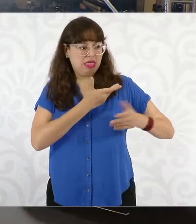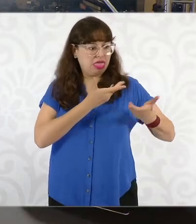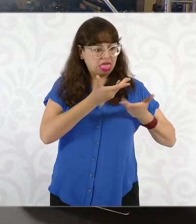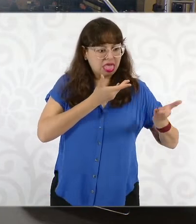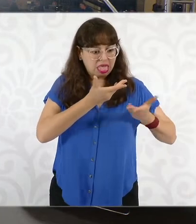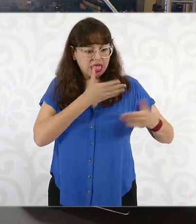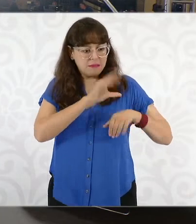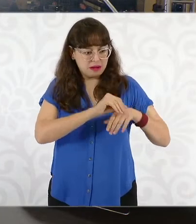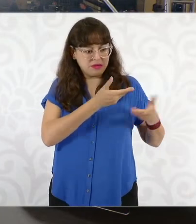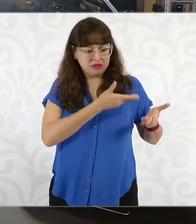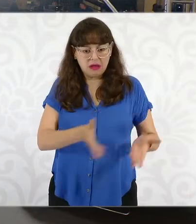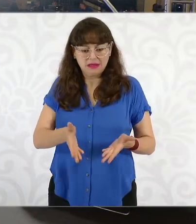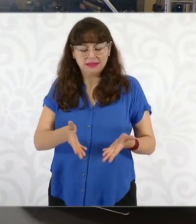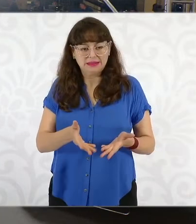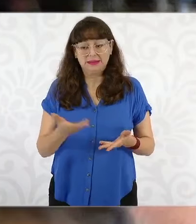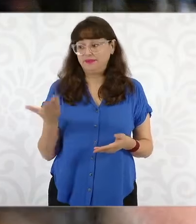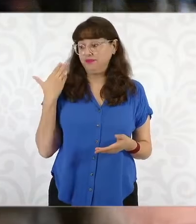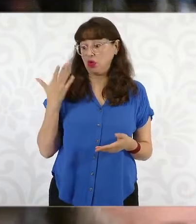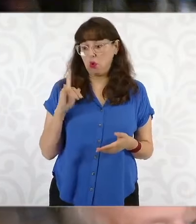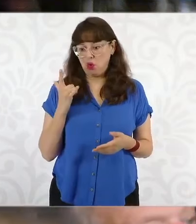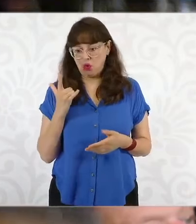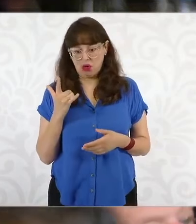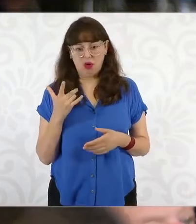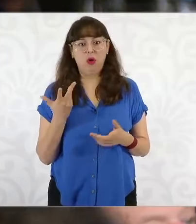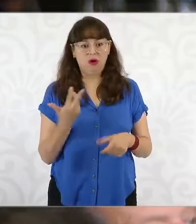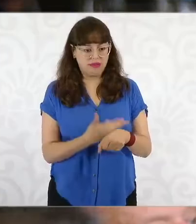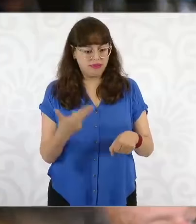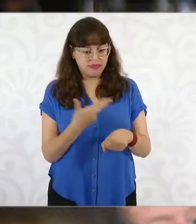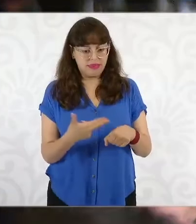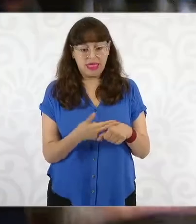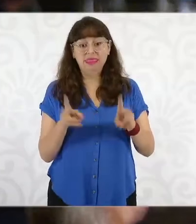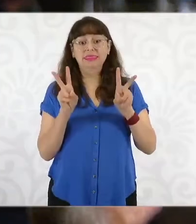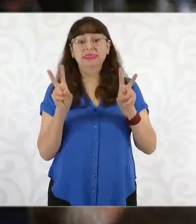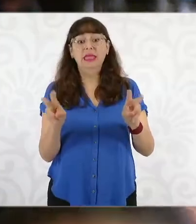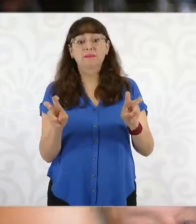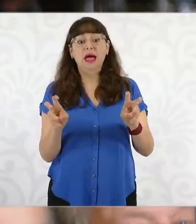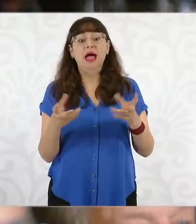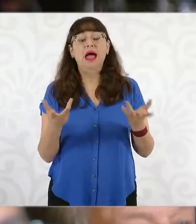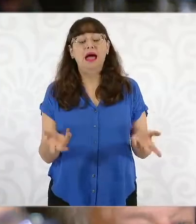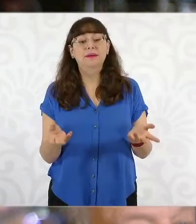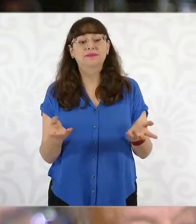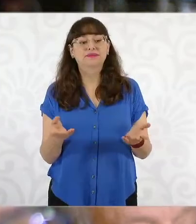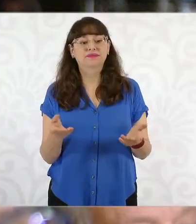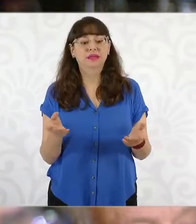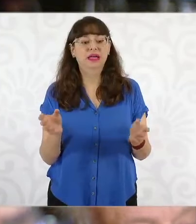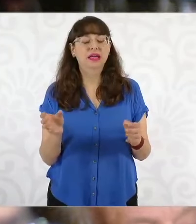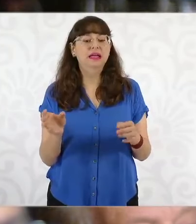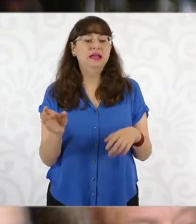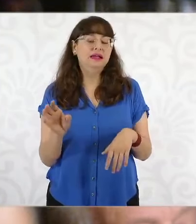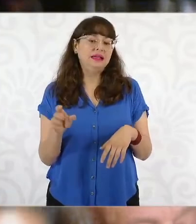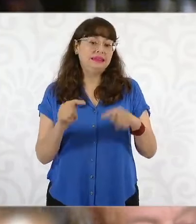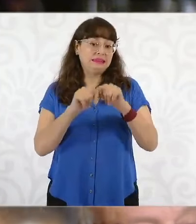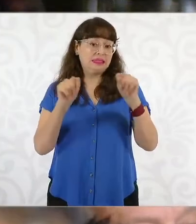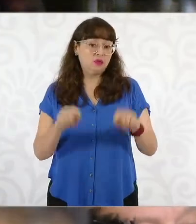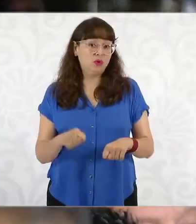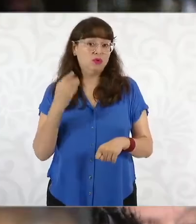pasado, tramitó cédulas en materia de derecho. Él es ingeniero. Ya ha habido muchos casos